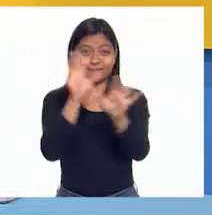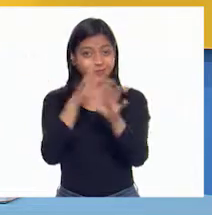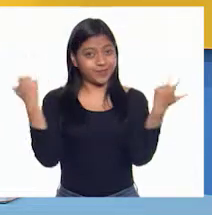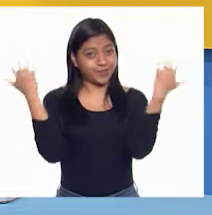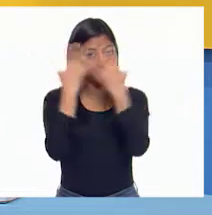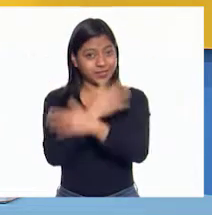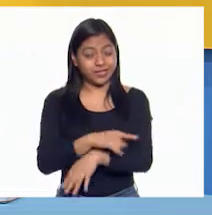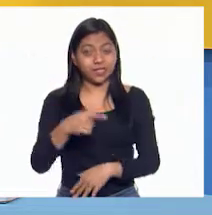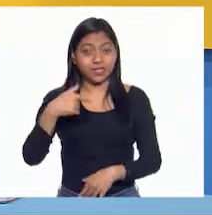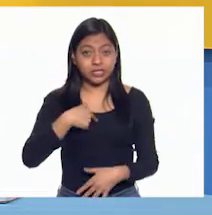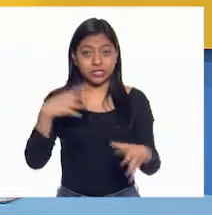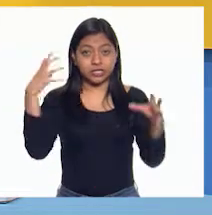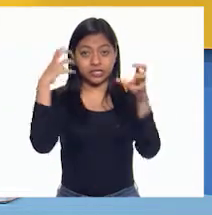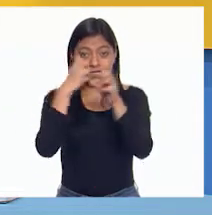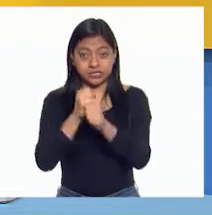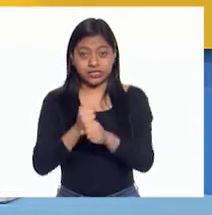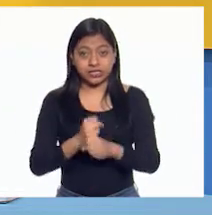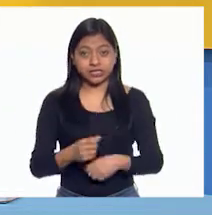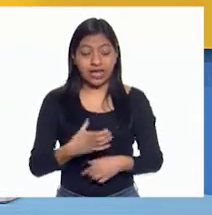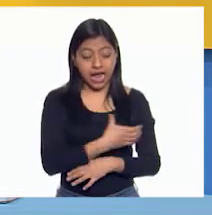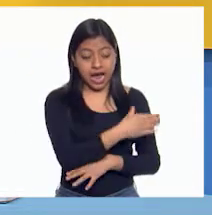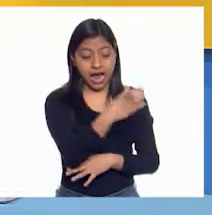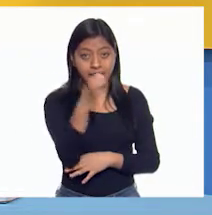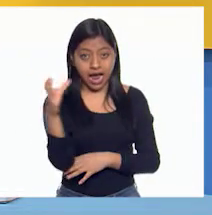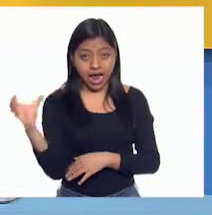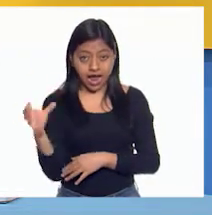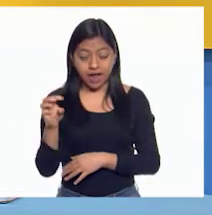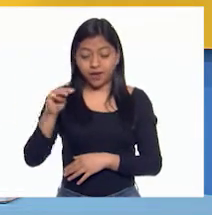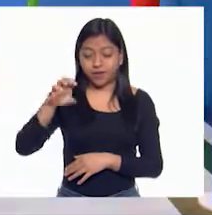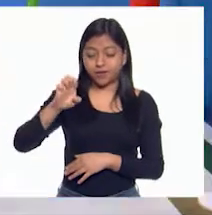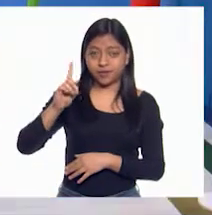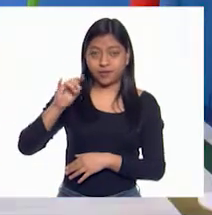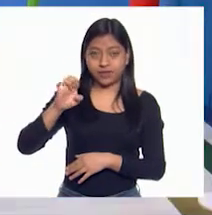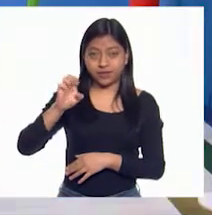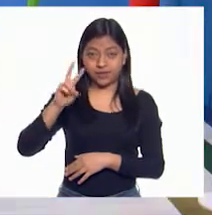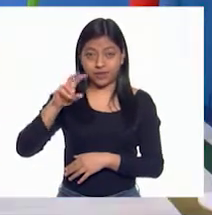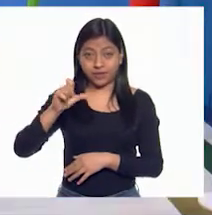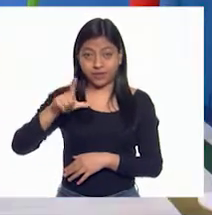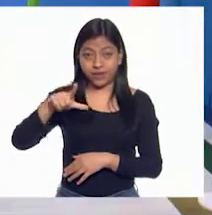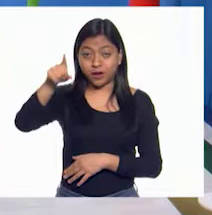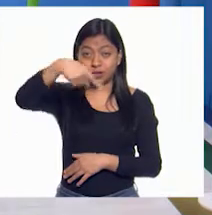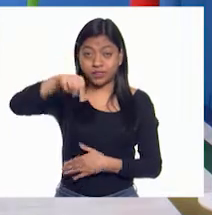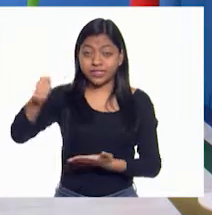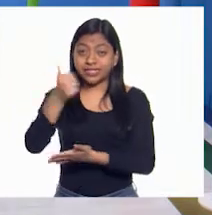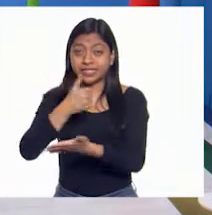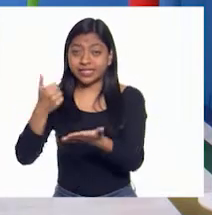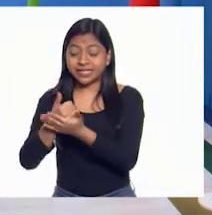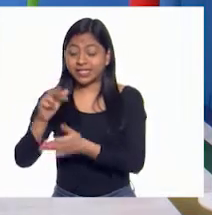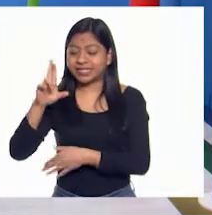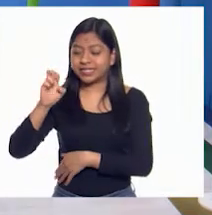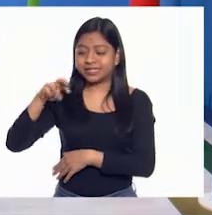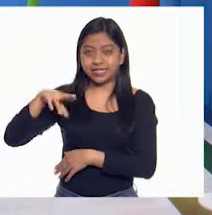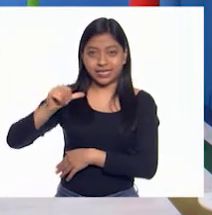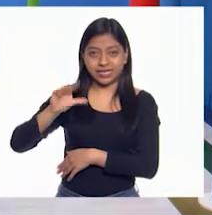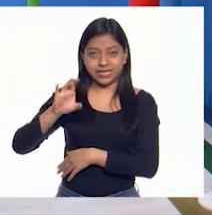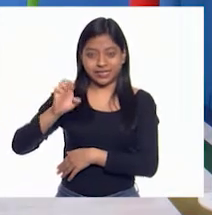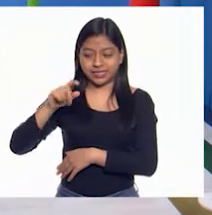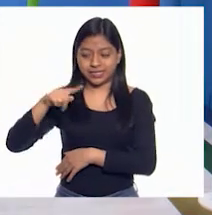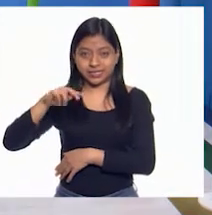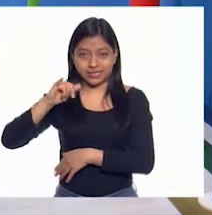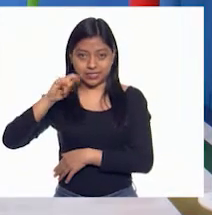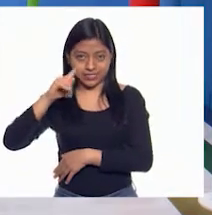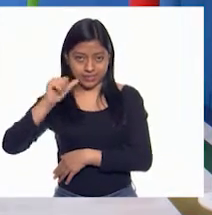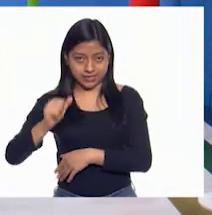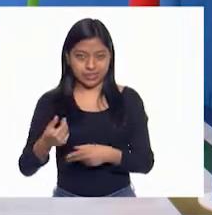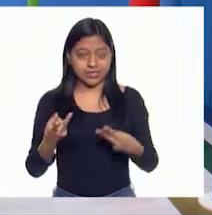confundir. Si yo digo campo medieval, ¿ustedes dicen? Ciudad renacentista. Campo, campo, campo. Ciudad,